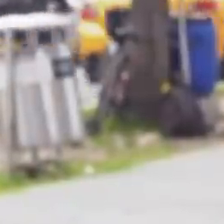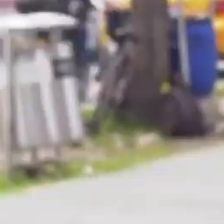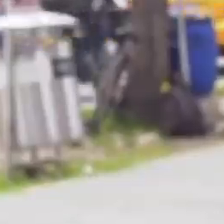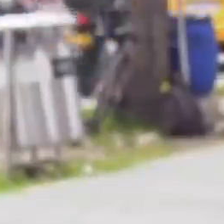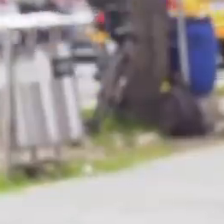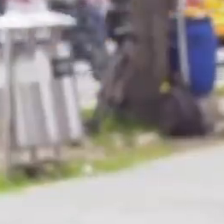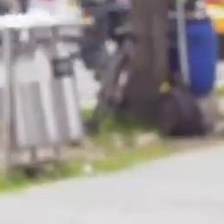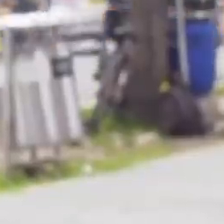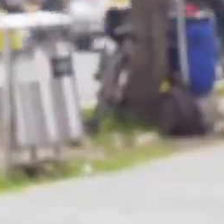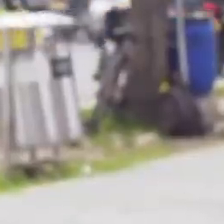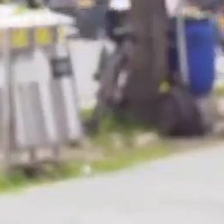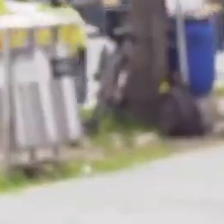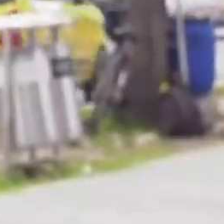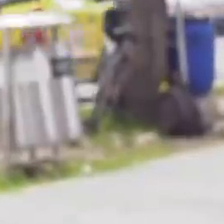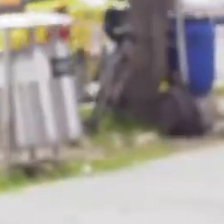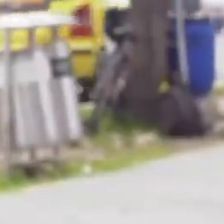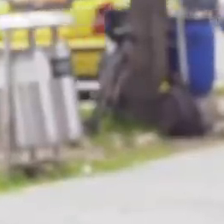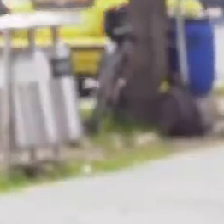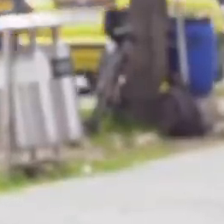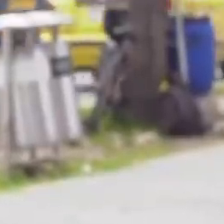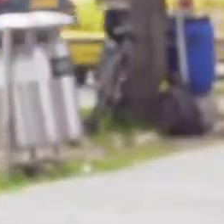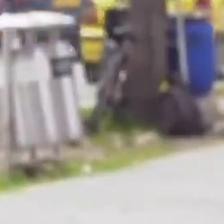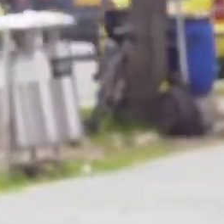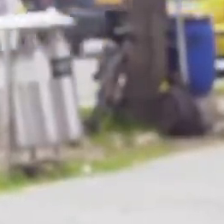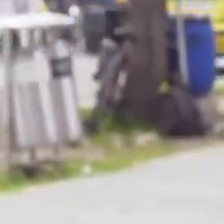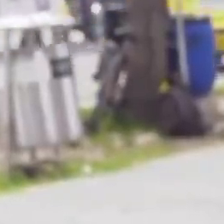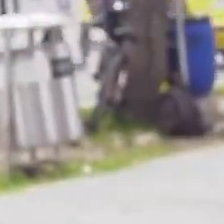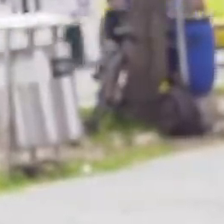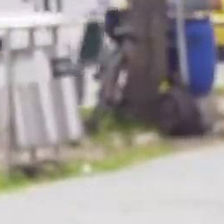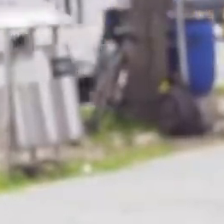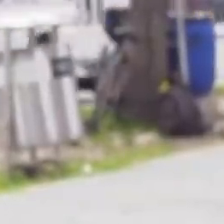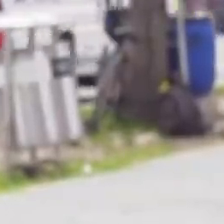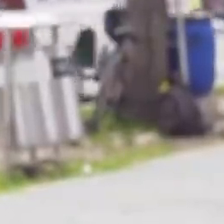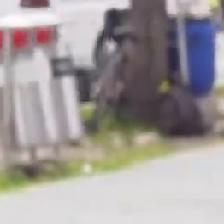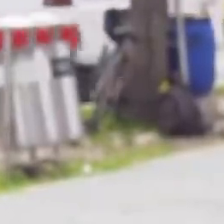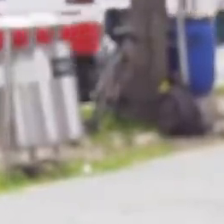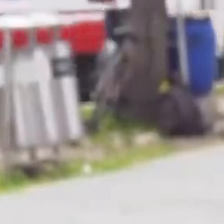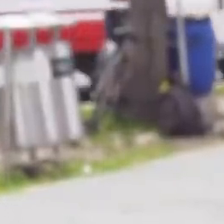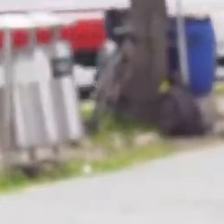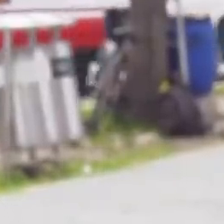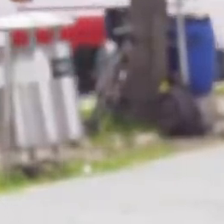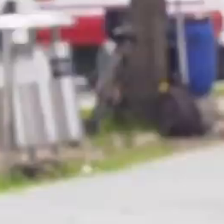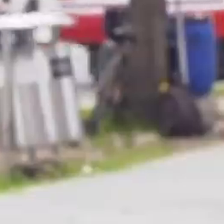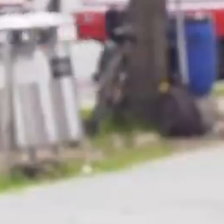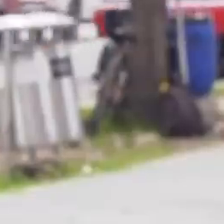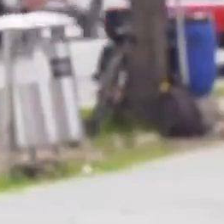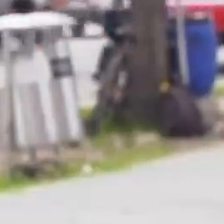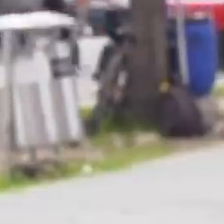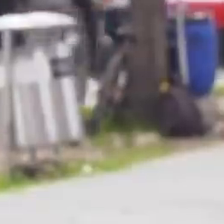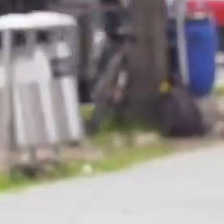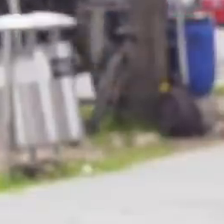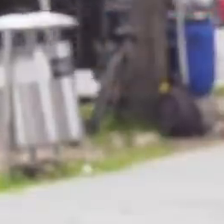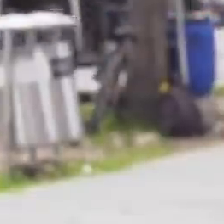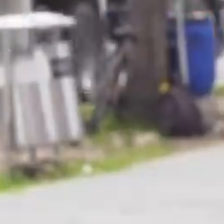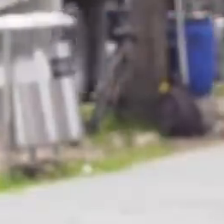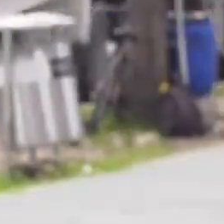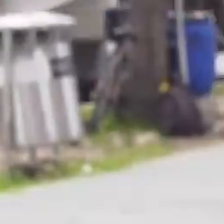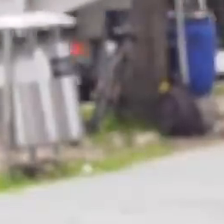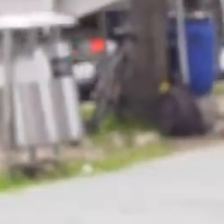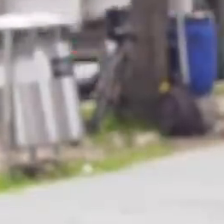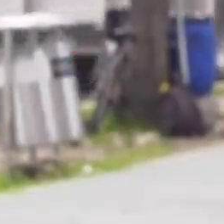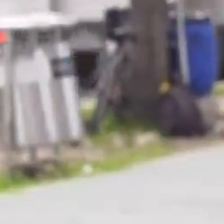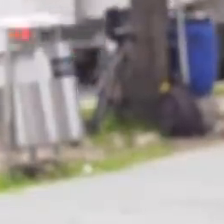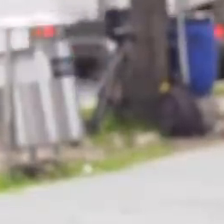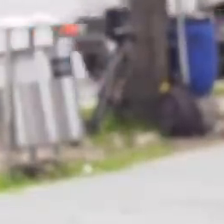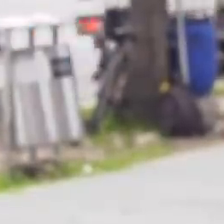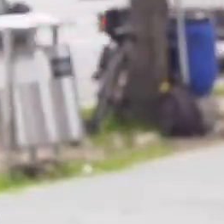Luisa y televidentes, buena tarde. Pues son más de 100 las familias en la localidad de Suba afectadas por el cierre de esta localidad. El